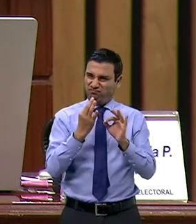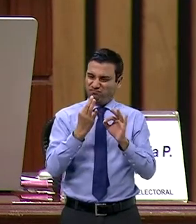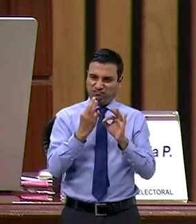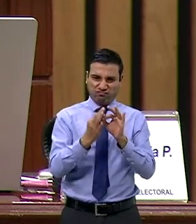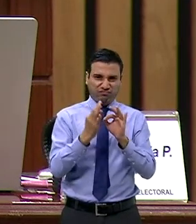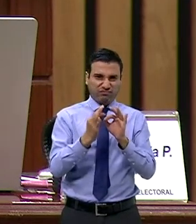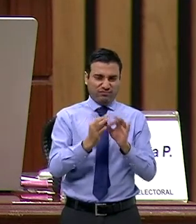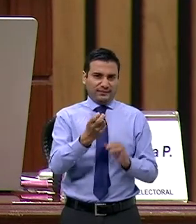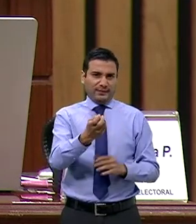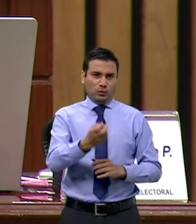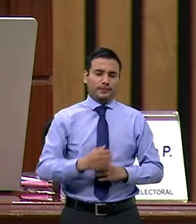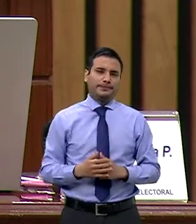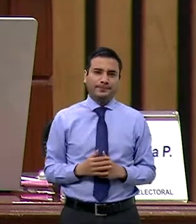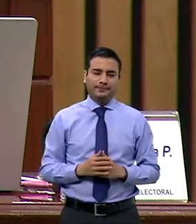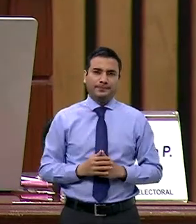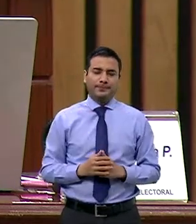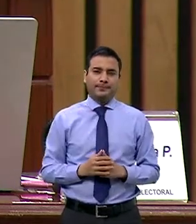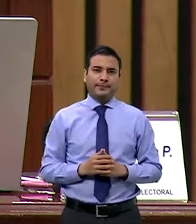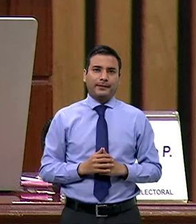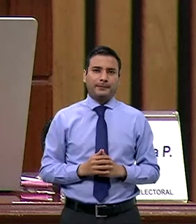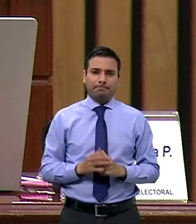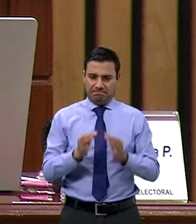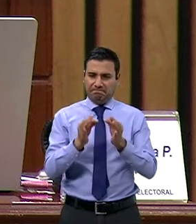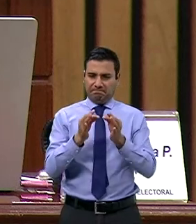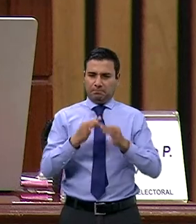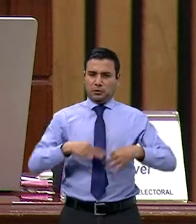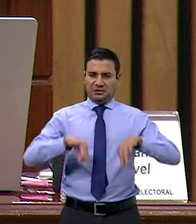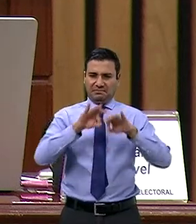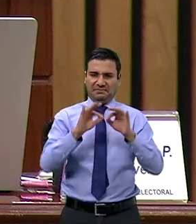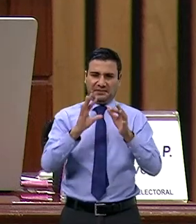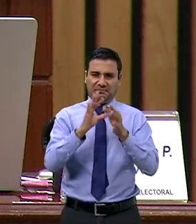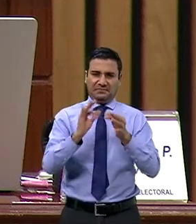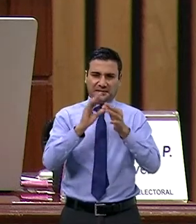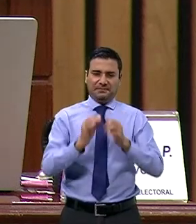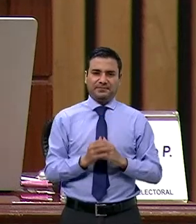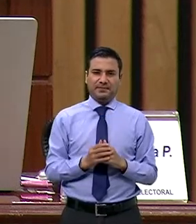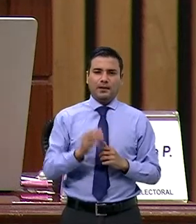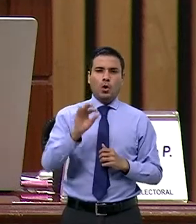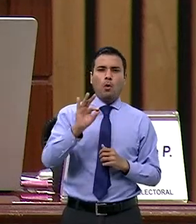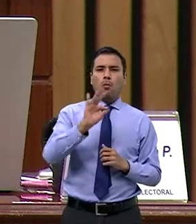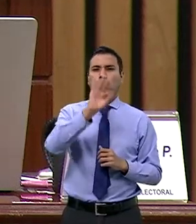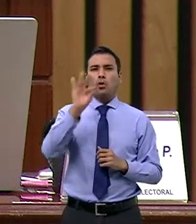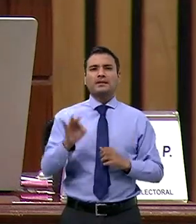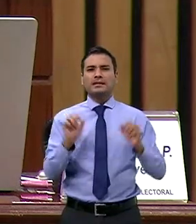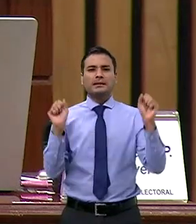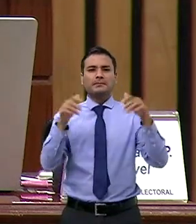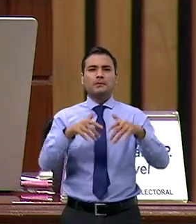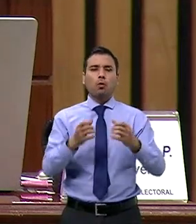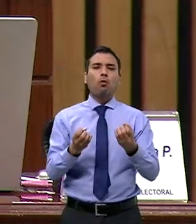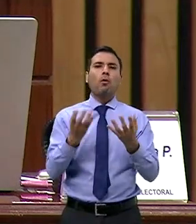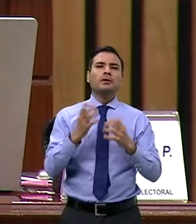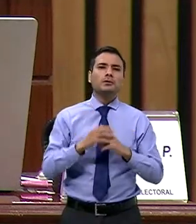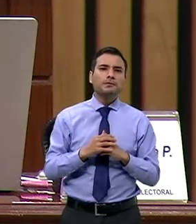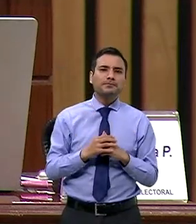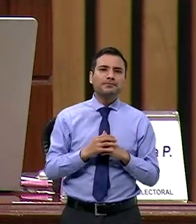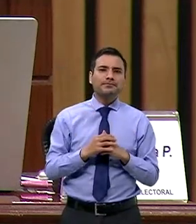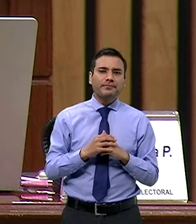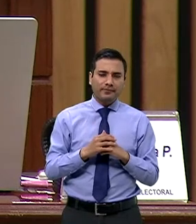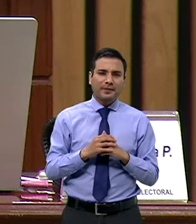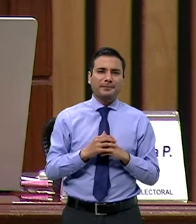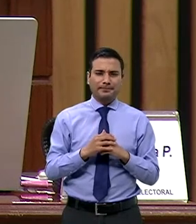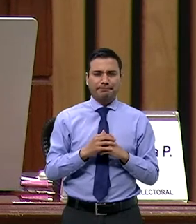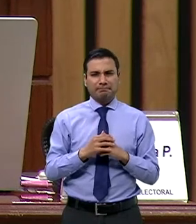tenemos vigente es fundamental señalar que el índice de participación se encuentra entre los rangos obtenidos en